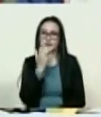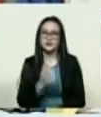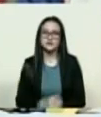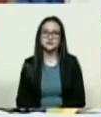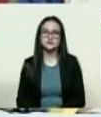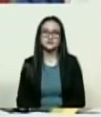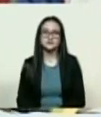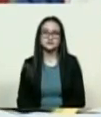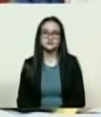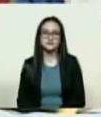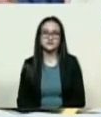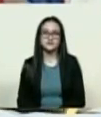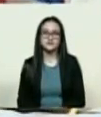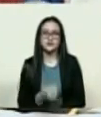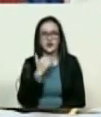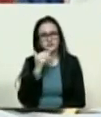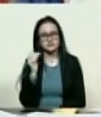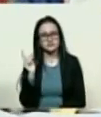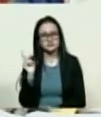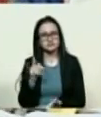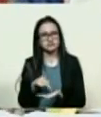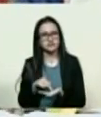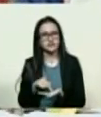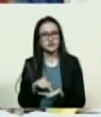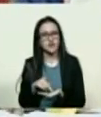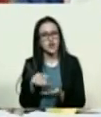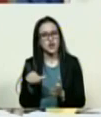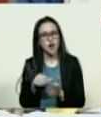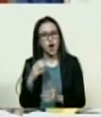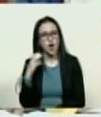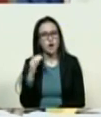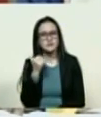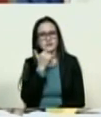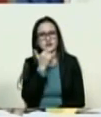Ahí llegaron, miren, estos días yo vi algo que ocurrió en Colombia.